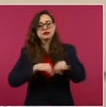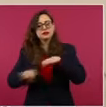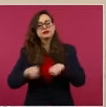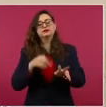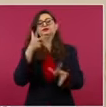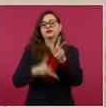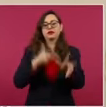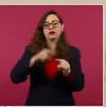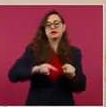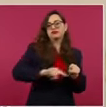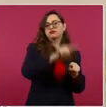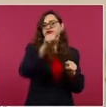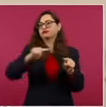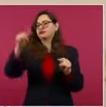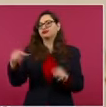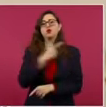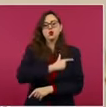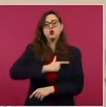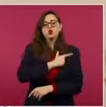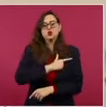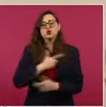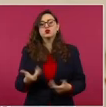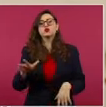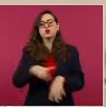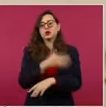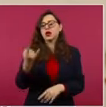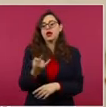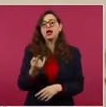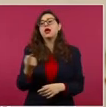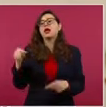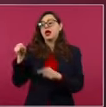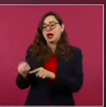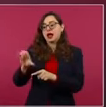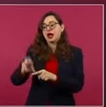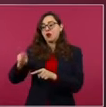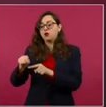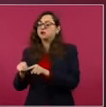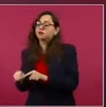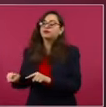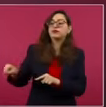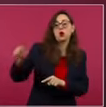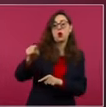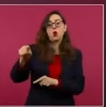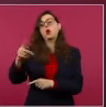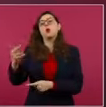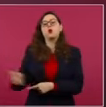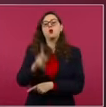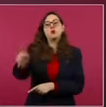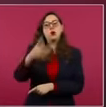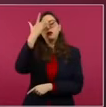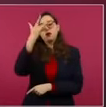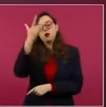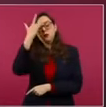y económico de Yucatán con múltiples inversiones que hoy están cristalizando proyectos como por ejemplo la construcción del Gran Parque de la